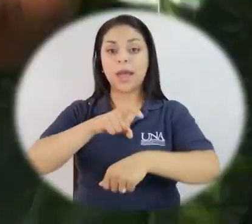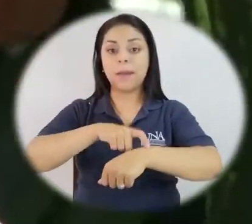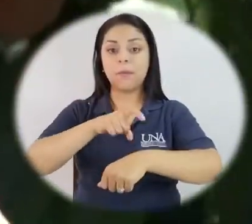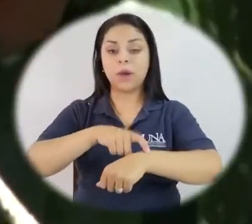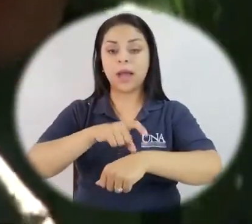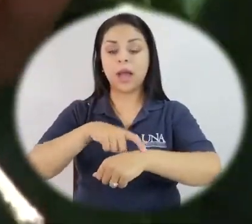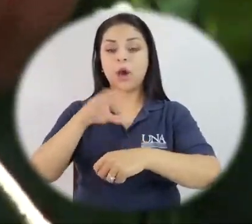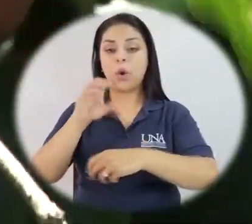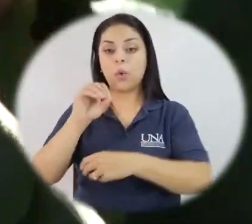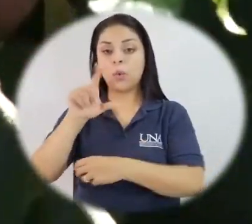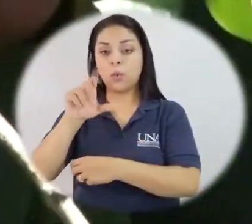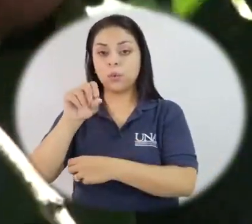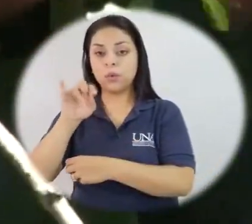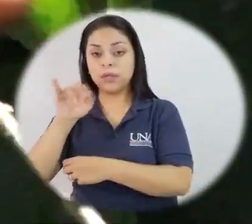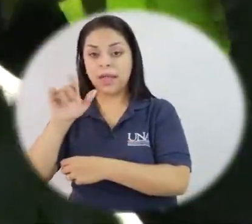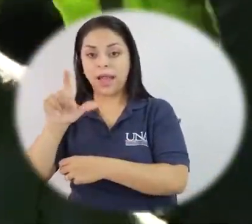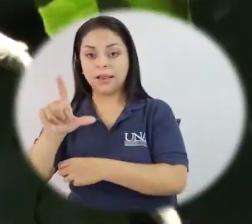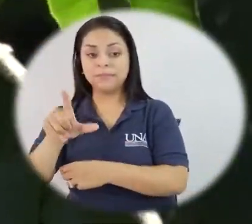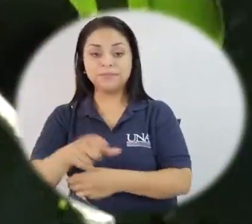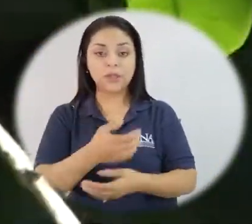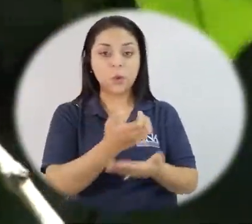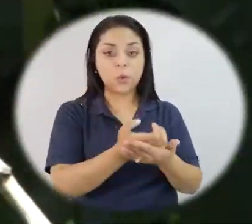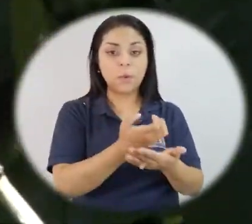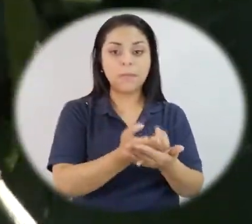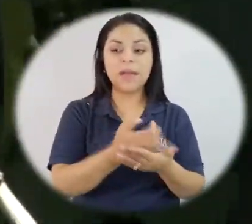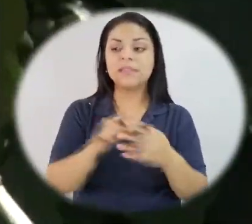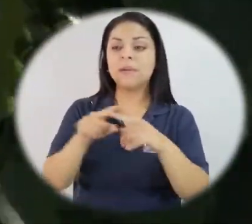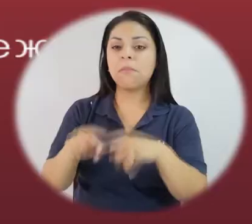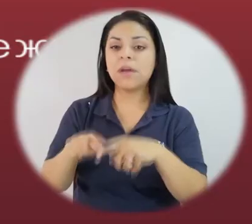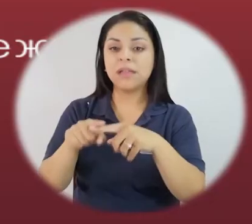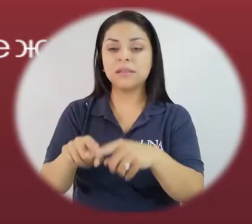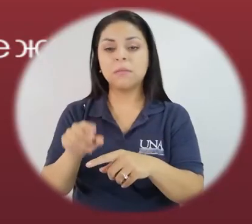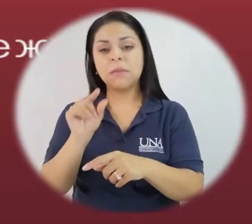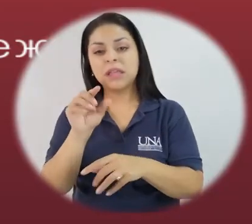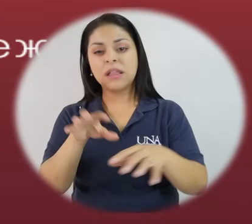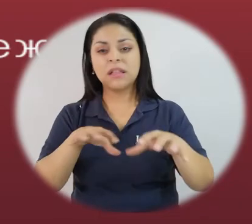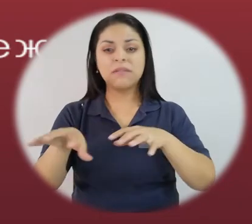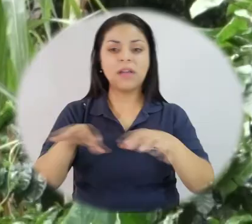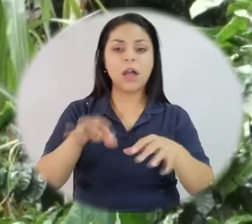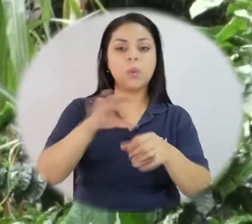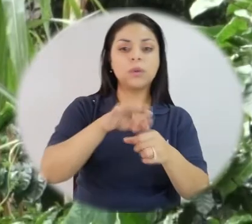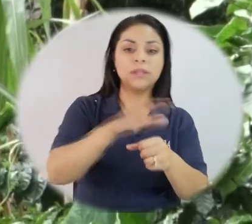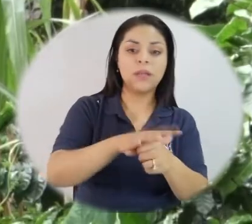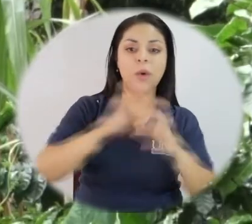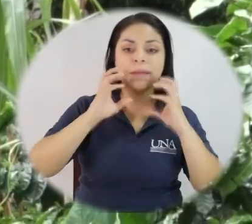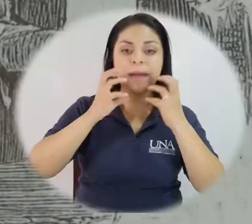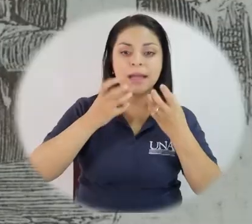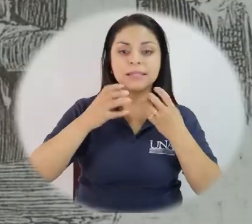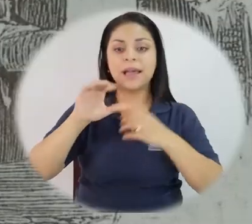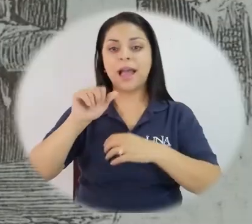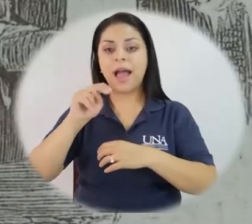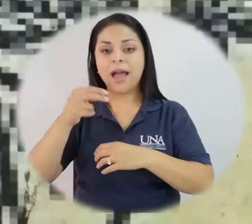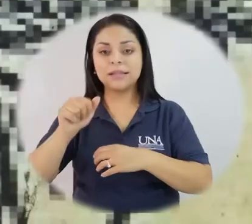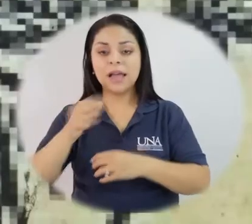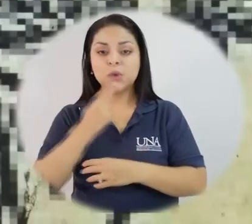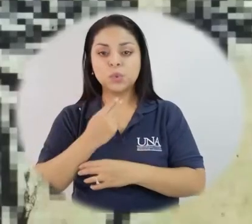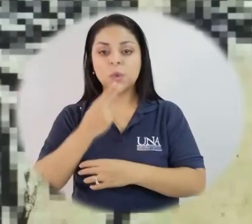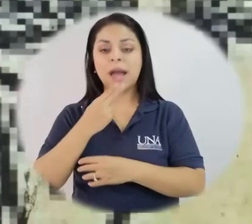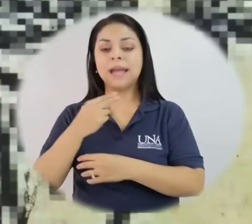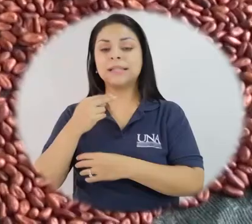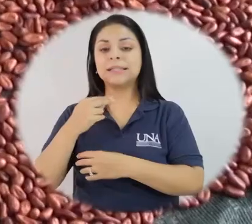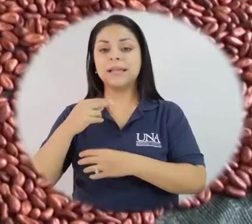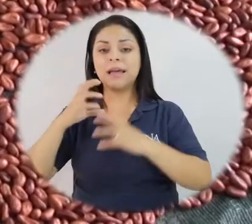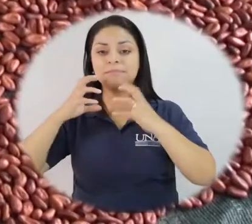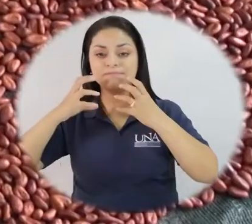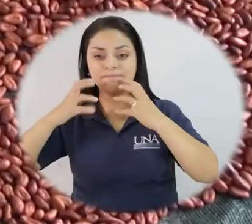época colonial, la economía dependía de pequeñas actividades como el cultivo de maíz, caña de azúcar, trigo, tabaco